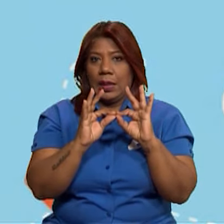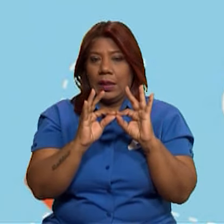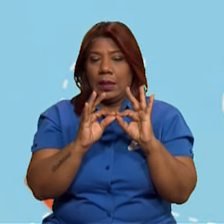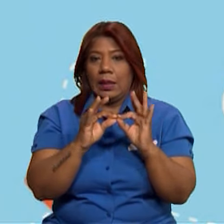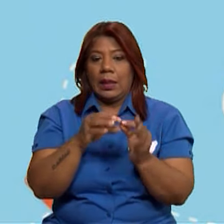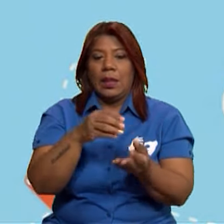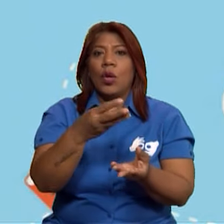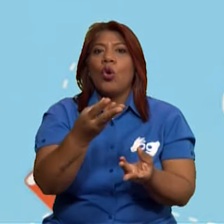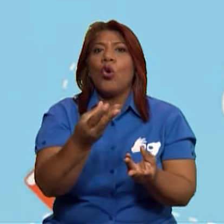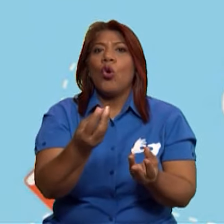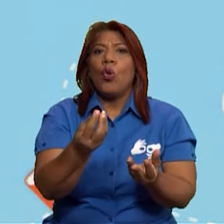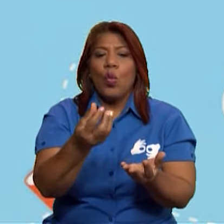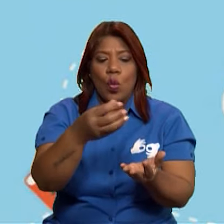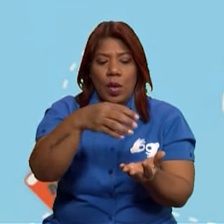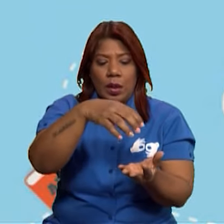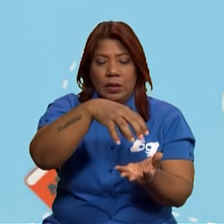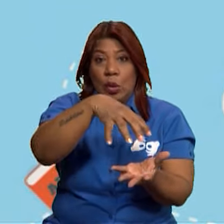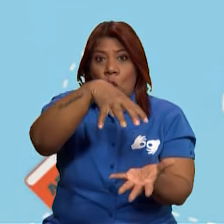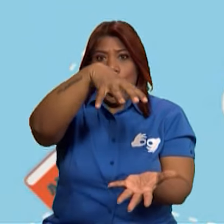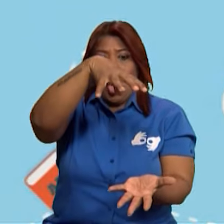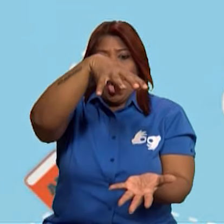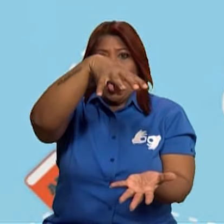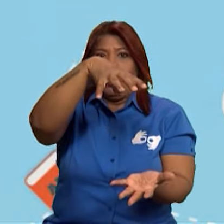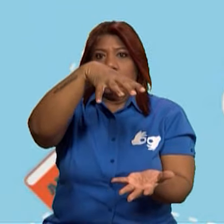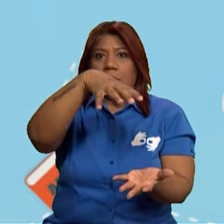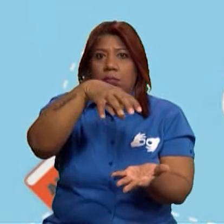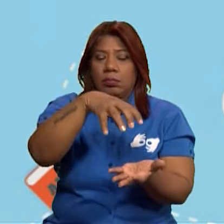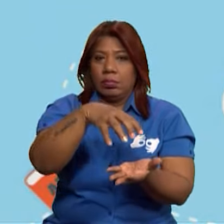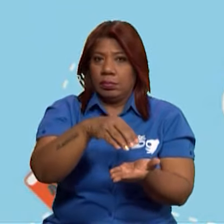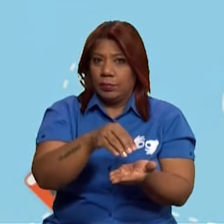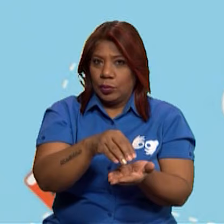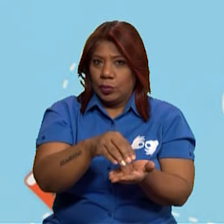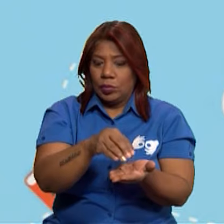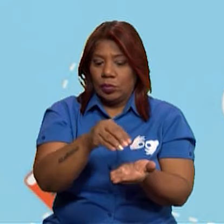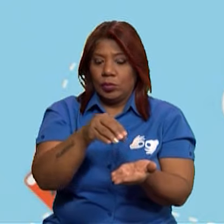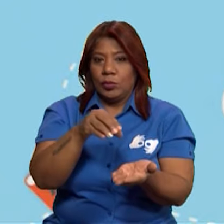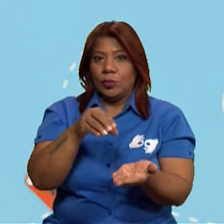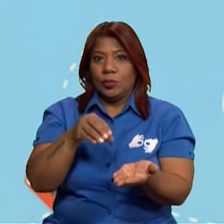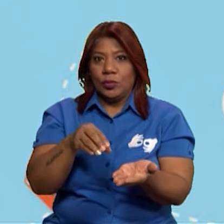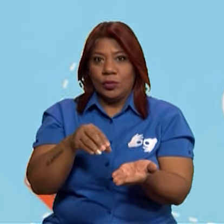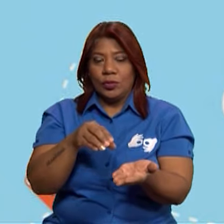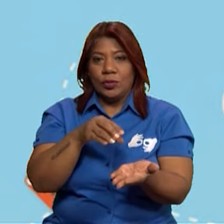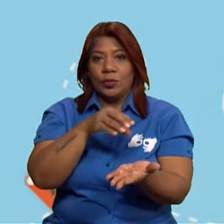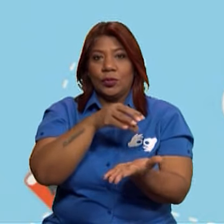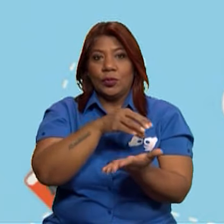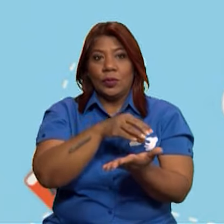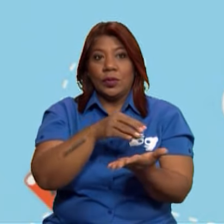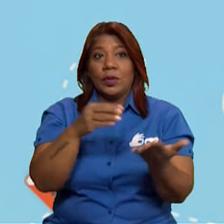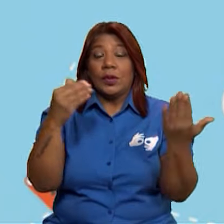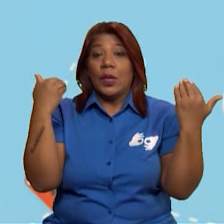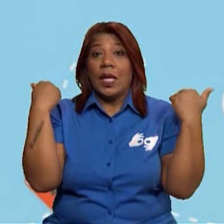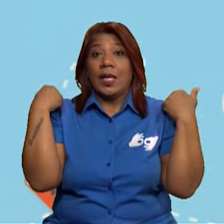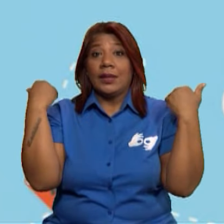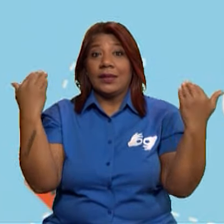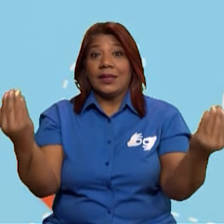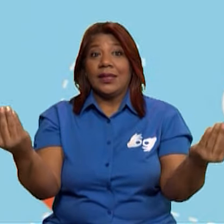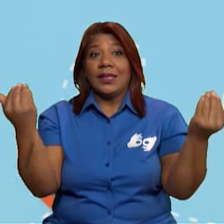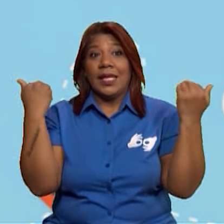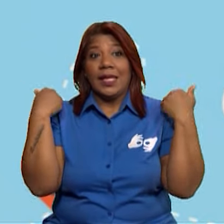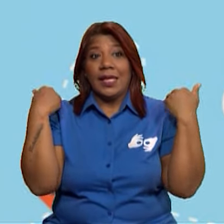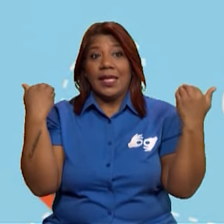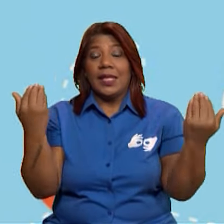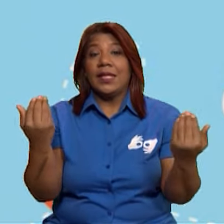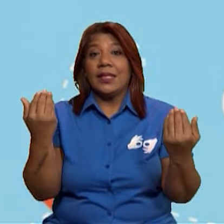Comer la porción necesaria para tu edad, sexo y la actividad física que realiza. Comer a